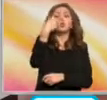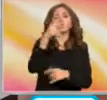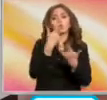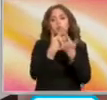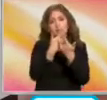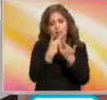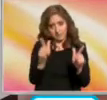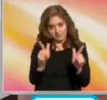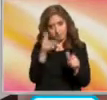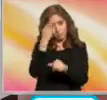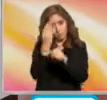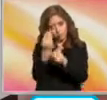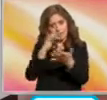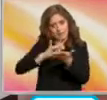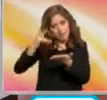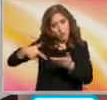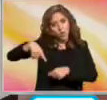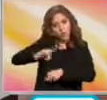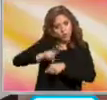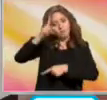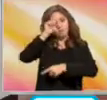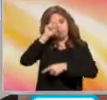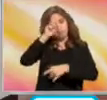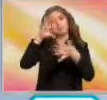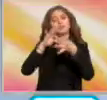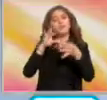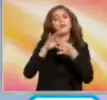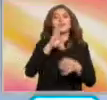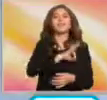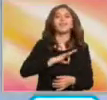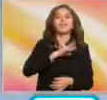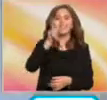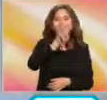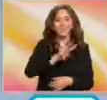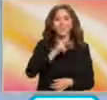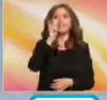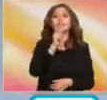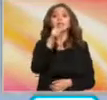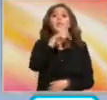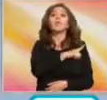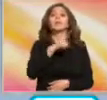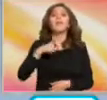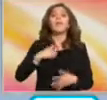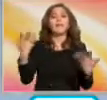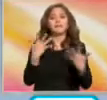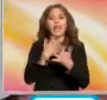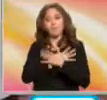ustedes, por esta ustedes. buena plática Gracias. de viernes. Feliz Así fin de es. semana, Feliz viernes. disfrútenlo. Hagan el amor, no la guerra. Gracias, Irene.